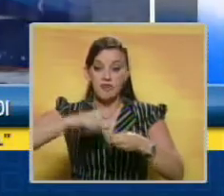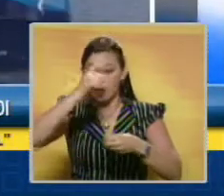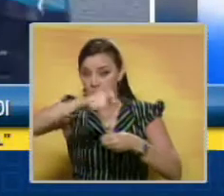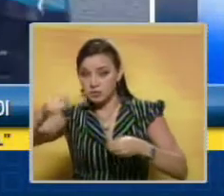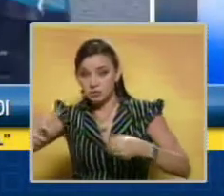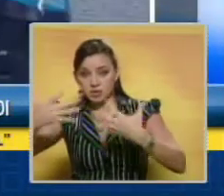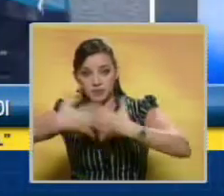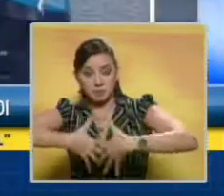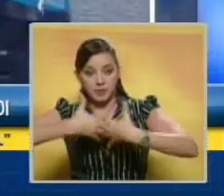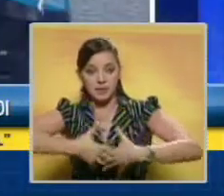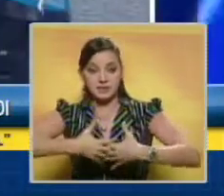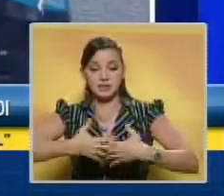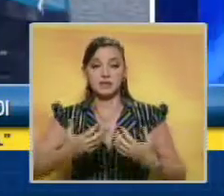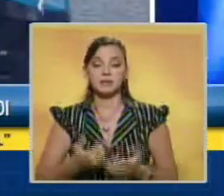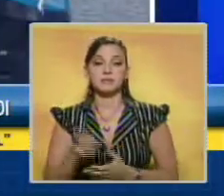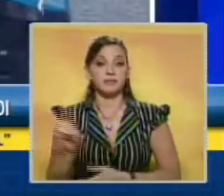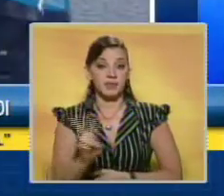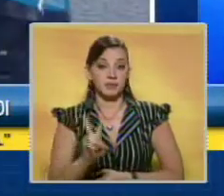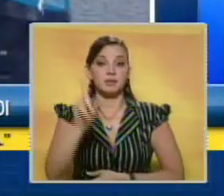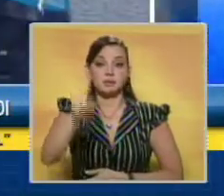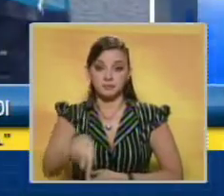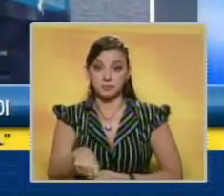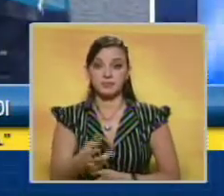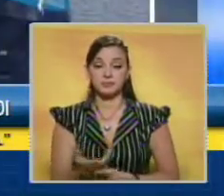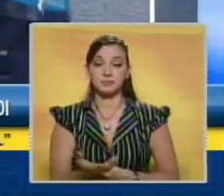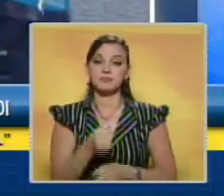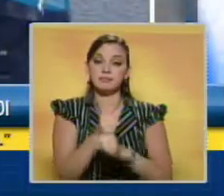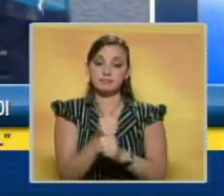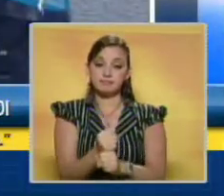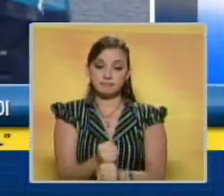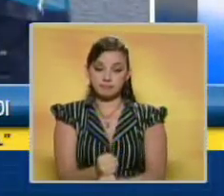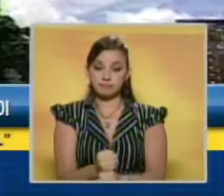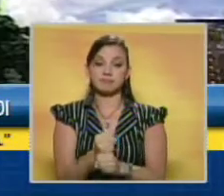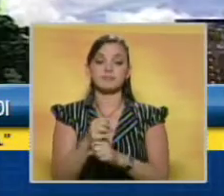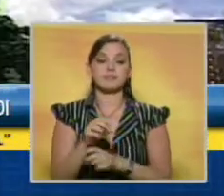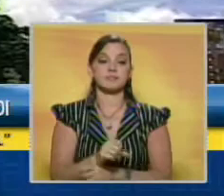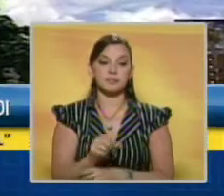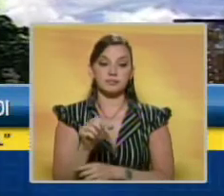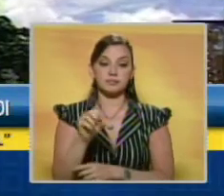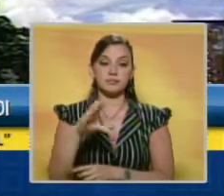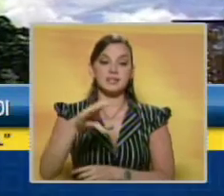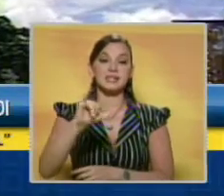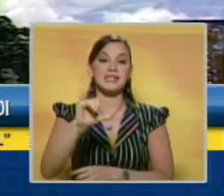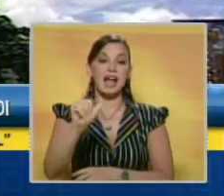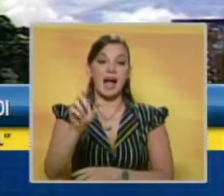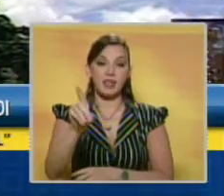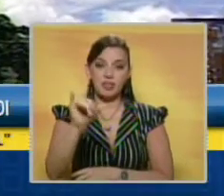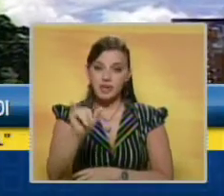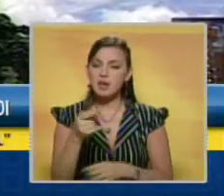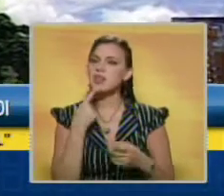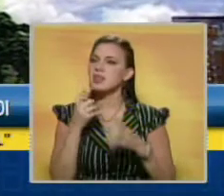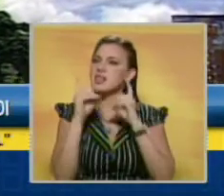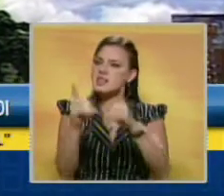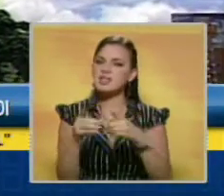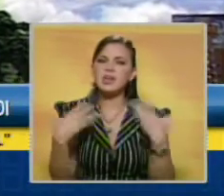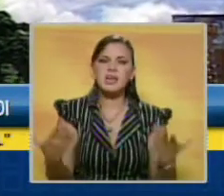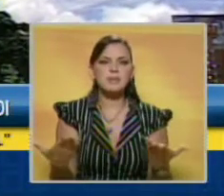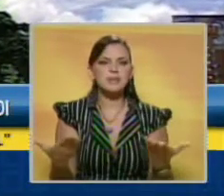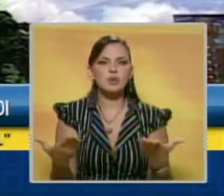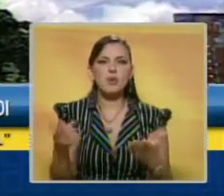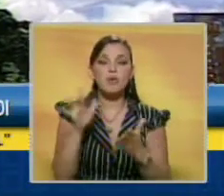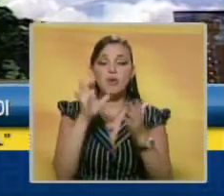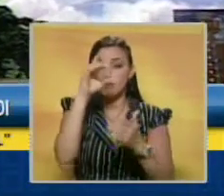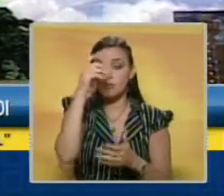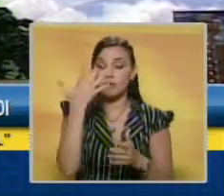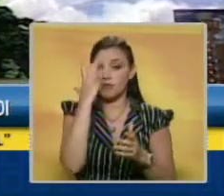antes de la nacionalización. Venezuela también está a la espera de que el CIADI decida sobre la apelación que formalizó en febrero